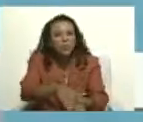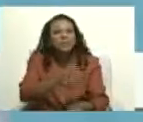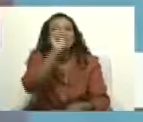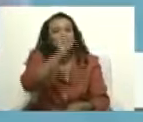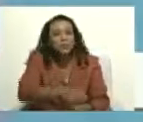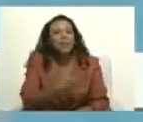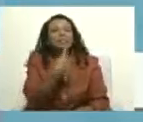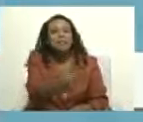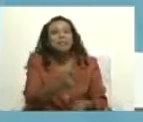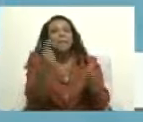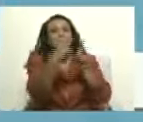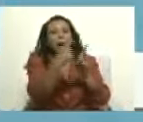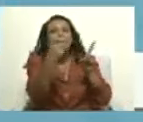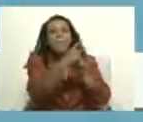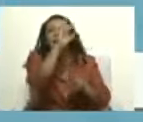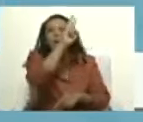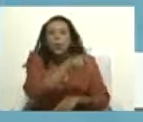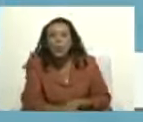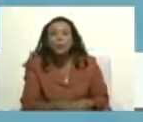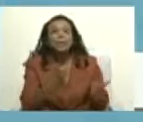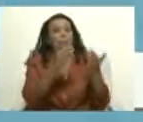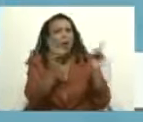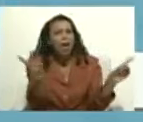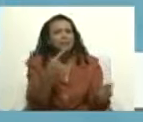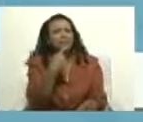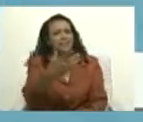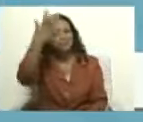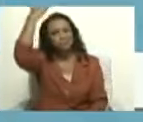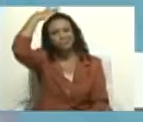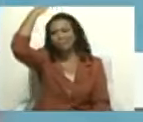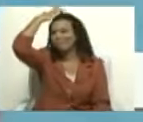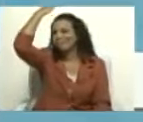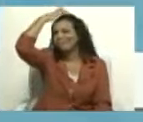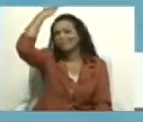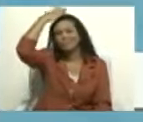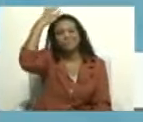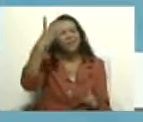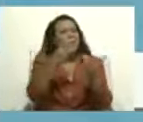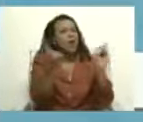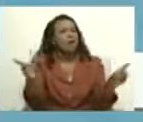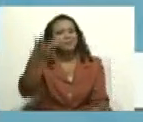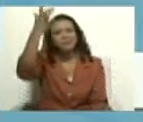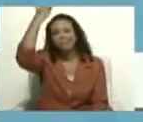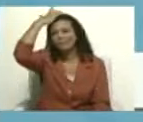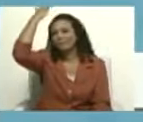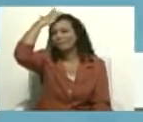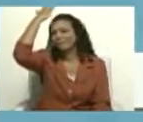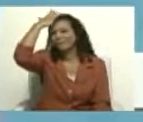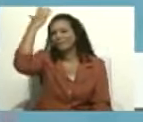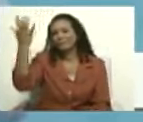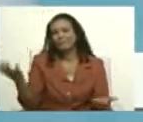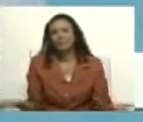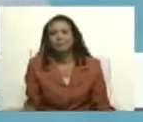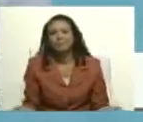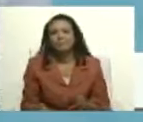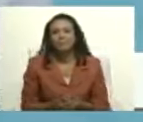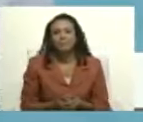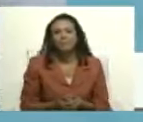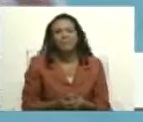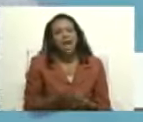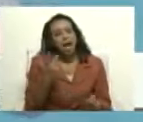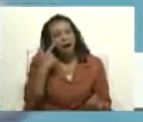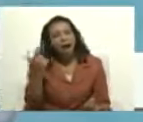y hablan todos los días de democracia. Una paradoja total. Entonces a nosotros